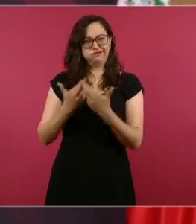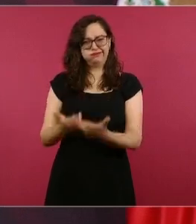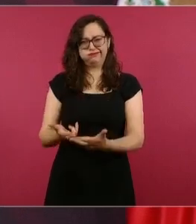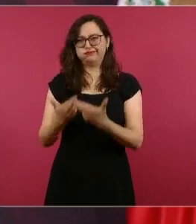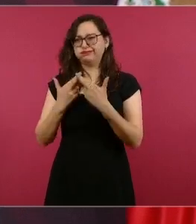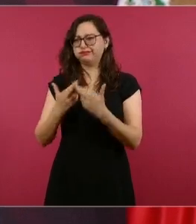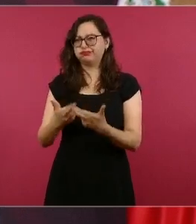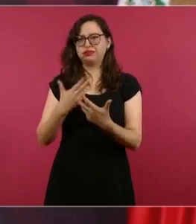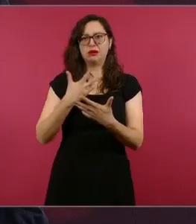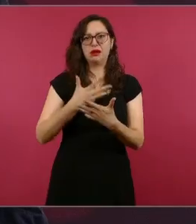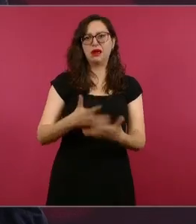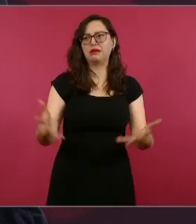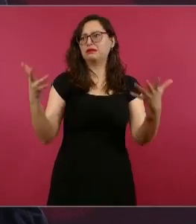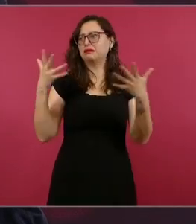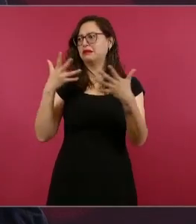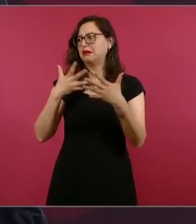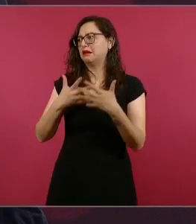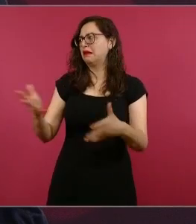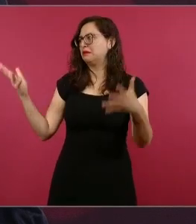grandes culturas,